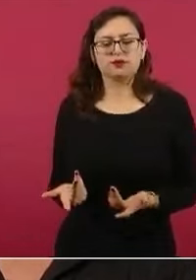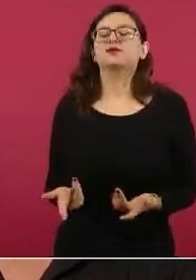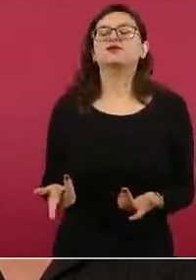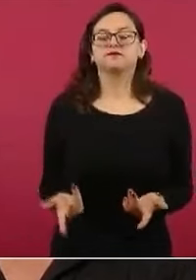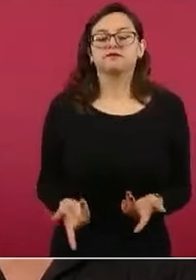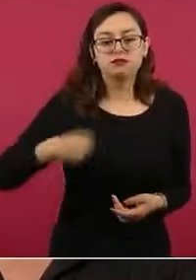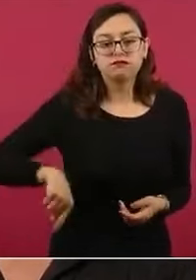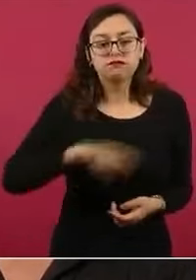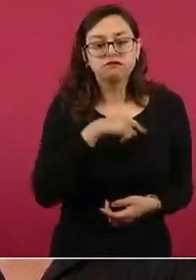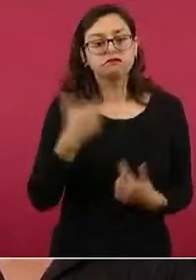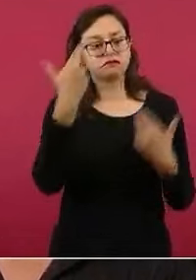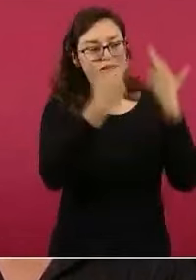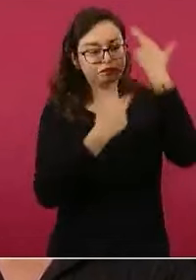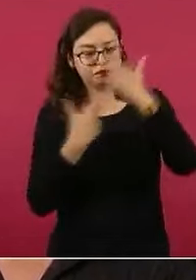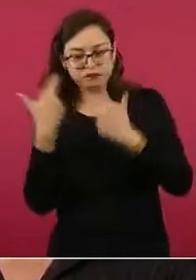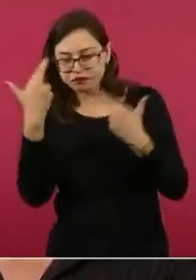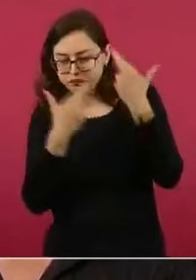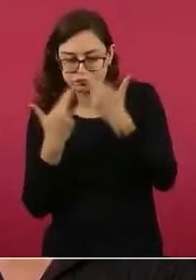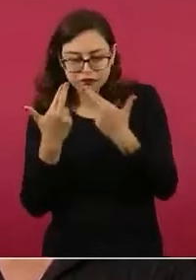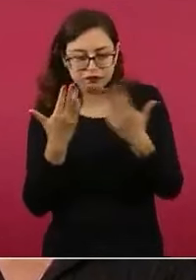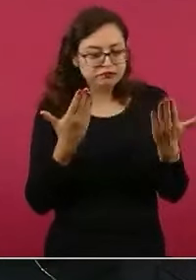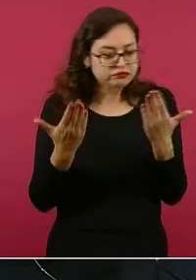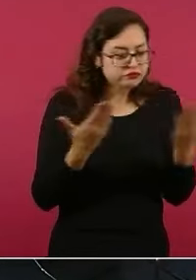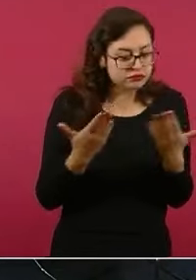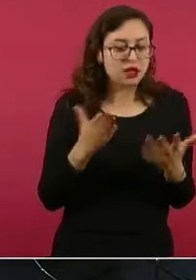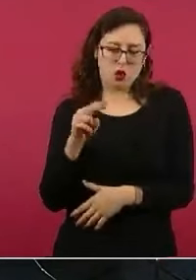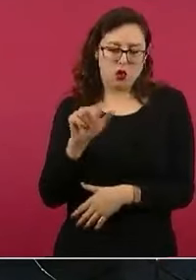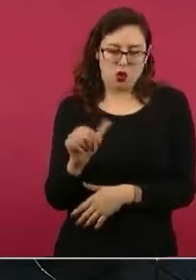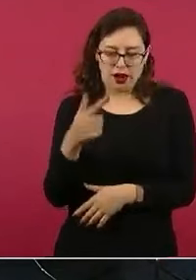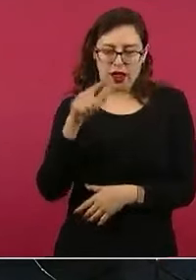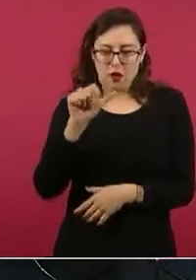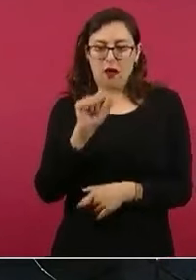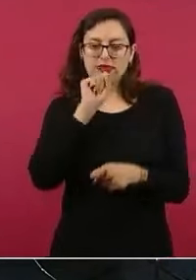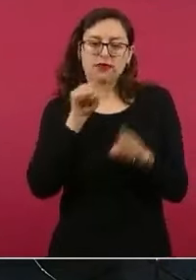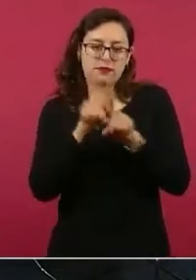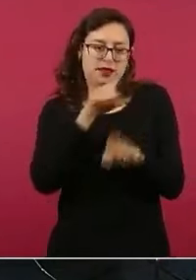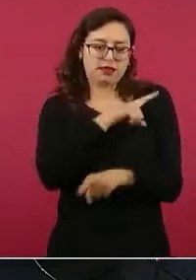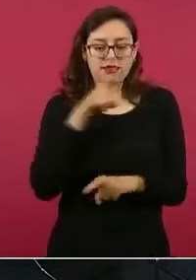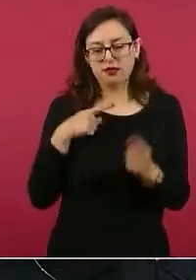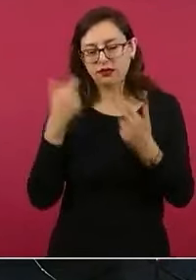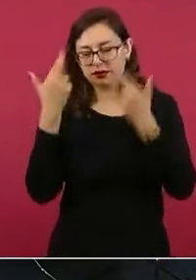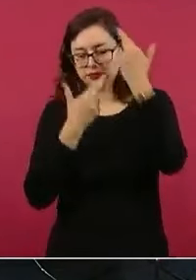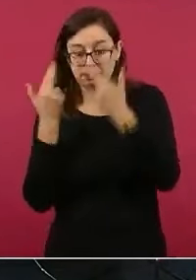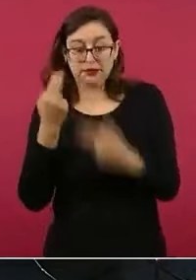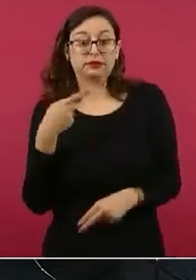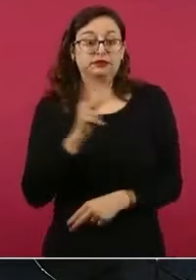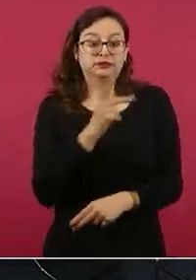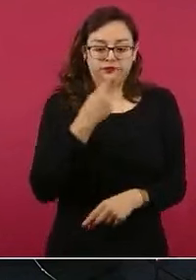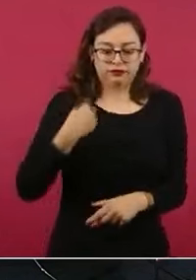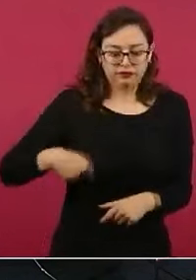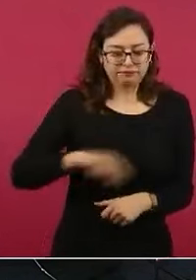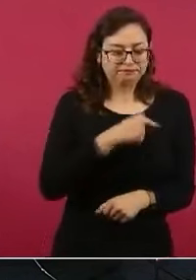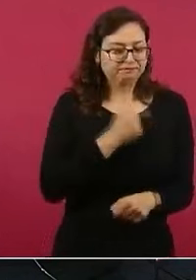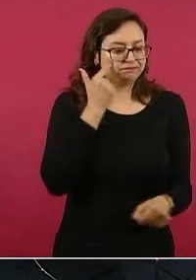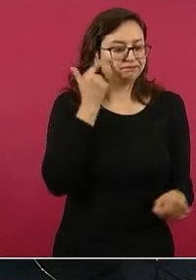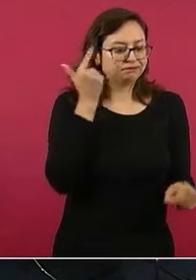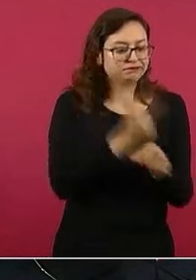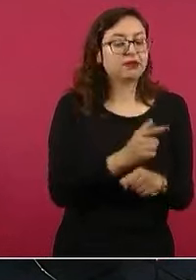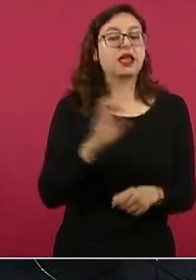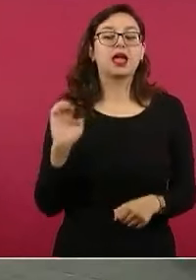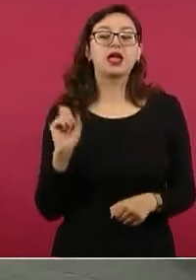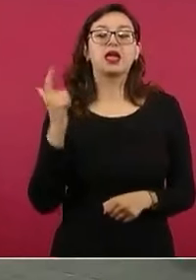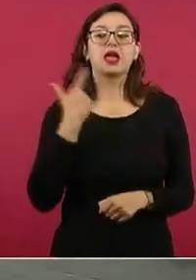concesiones, ya sabemos que Conagua va a revisar, van a ver cómo están. Encontramos que la exministra Olga Sánchez